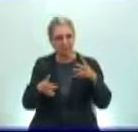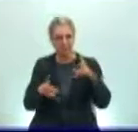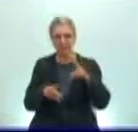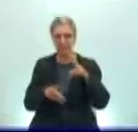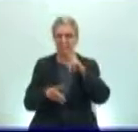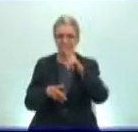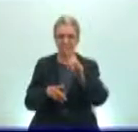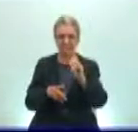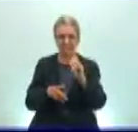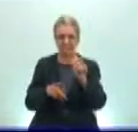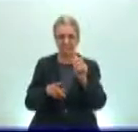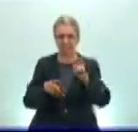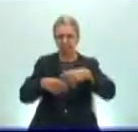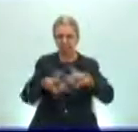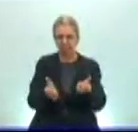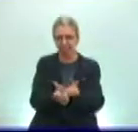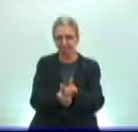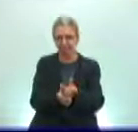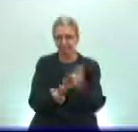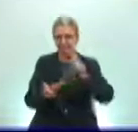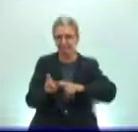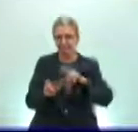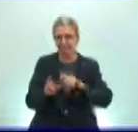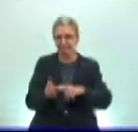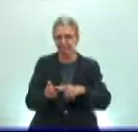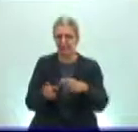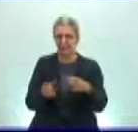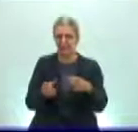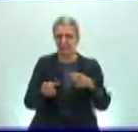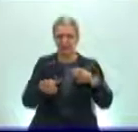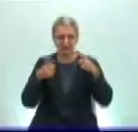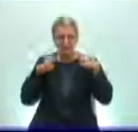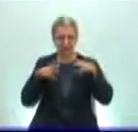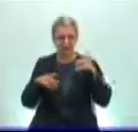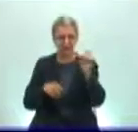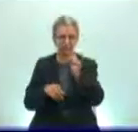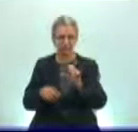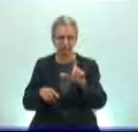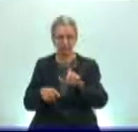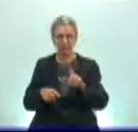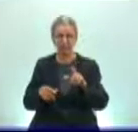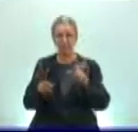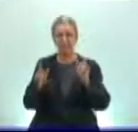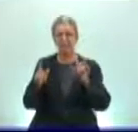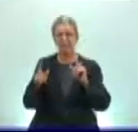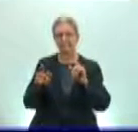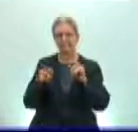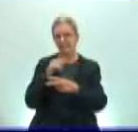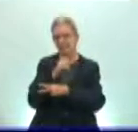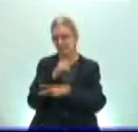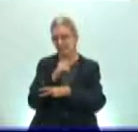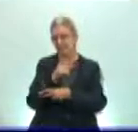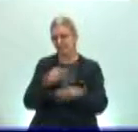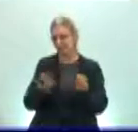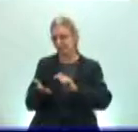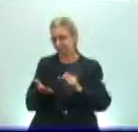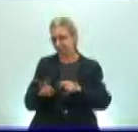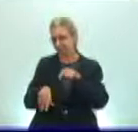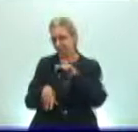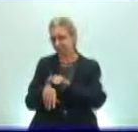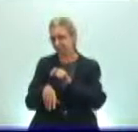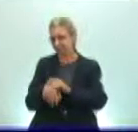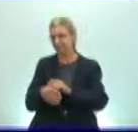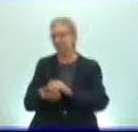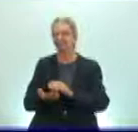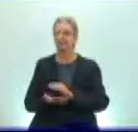de la Unión Soviética para la vida sociopolítica del país. Les damos unos segundos para que tomen nota en su